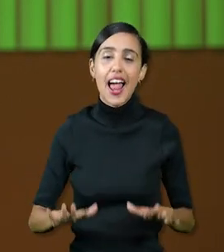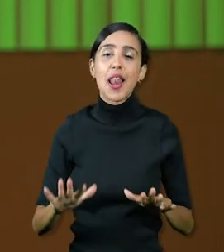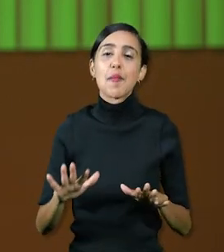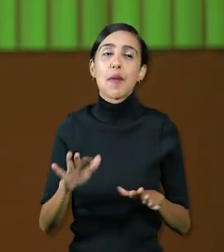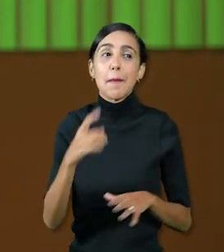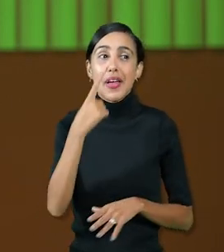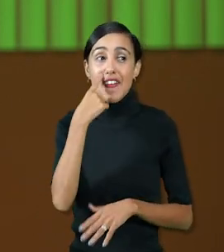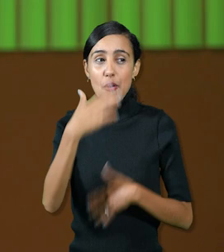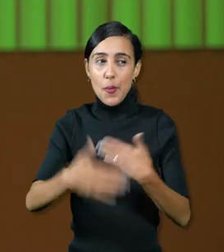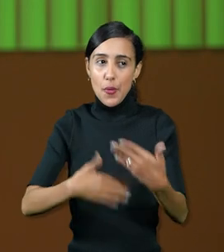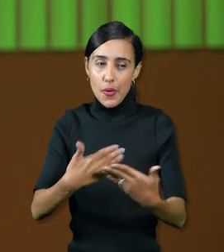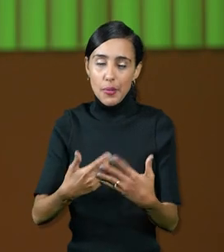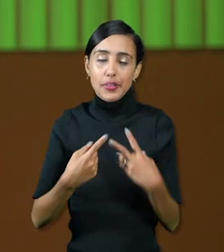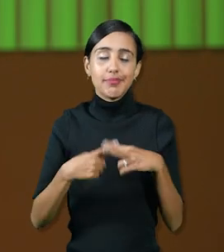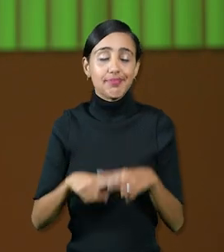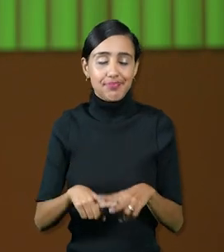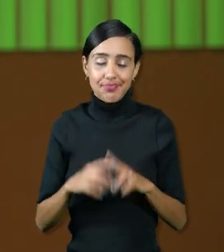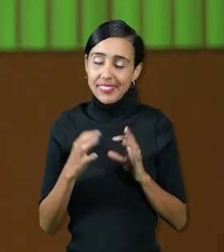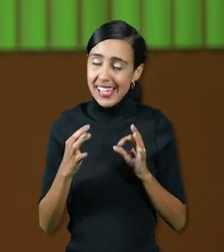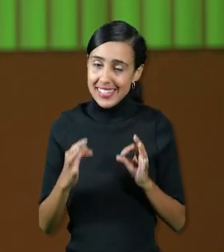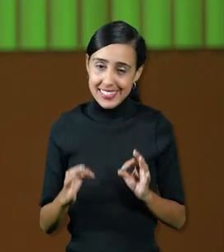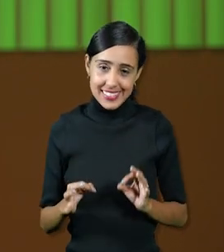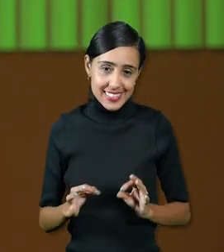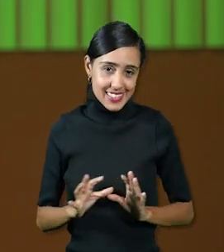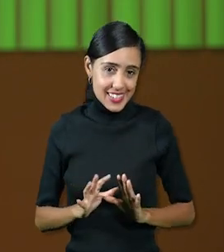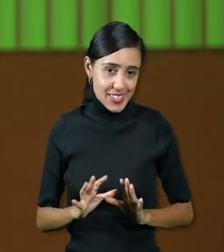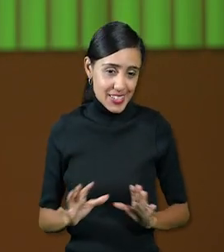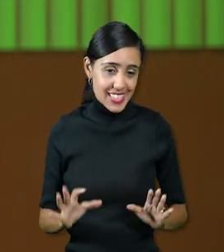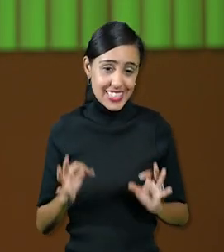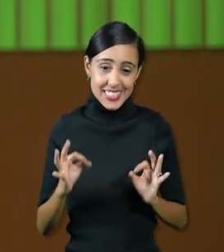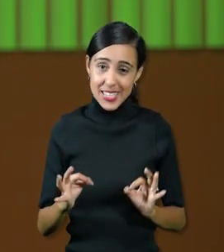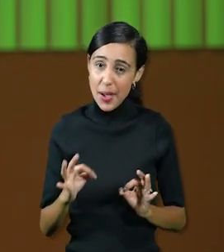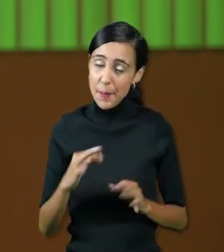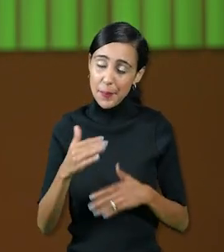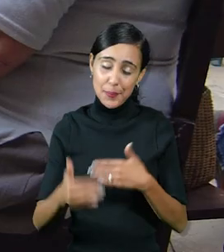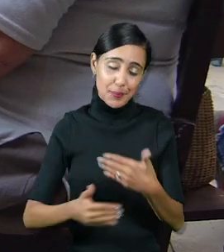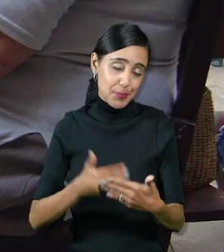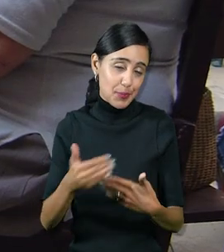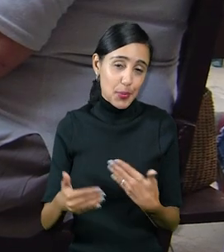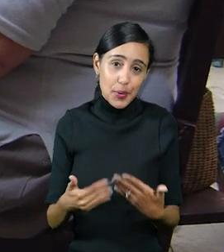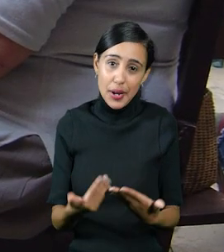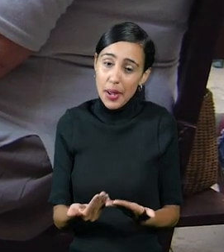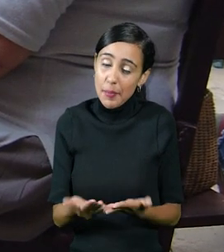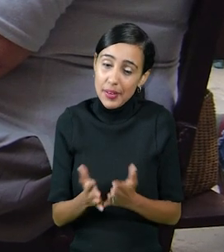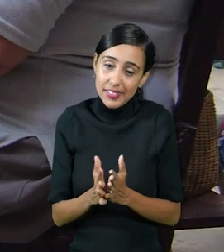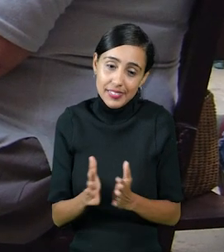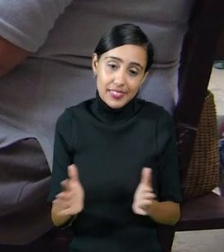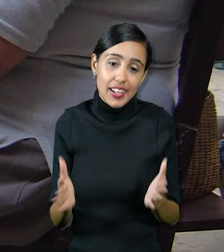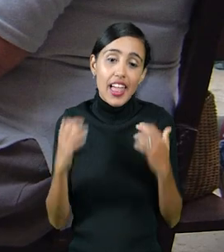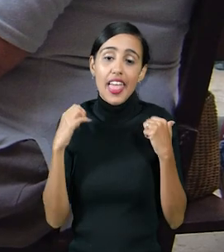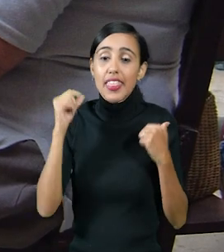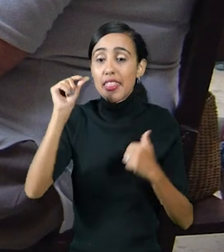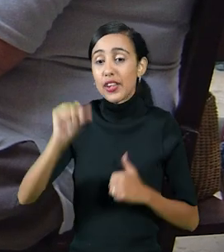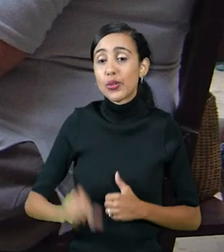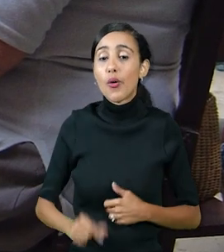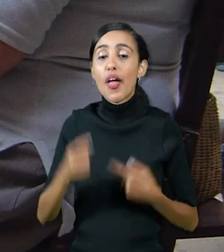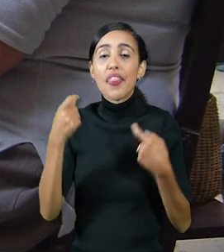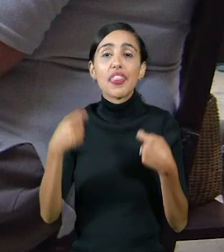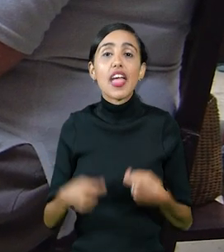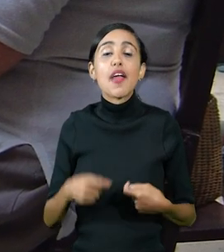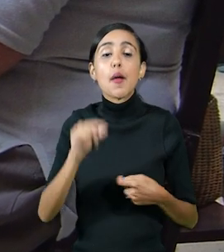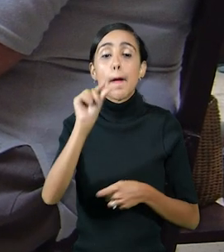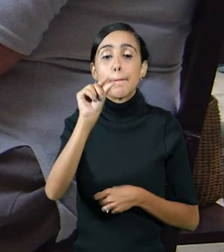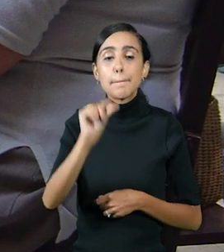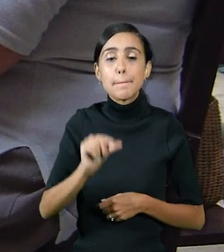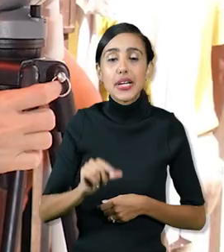a los obstáculos porque los va a tener, eso es algo que es inevitable. Un director tiene que ser una